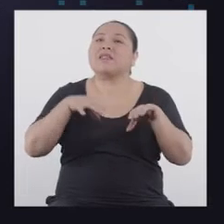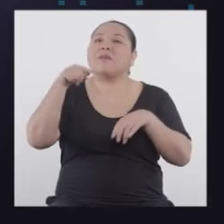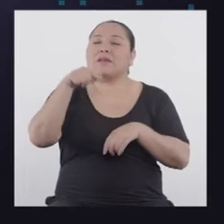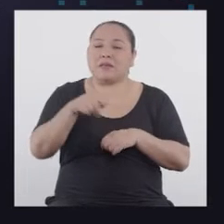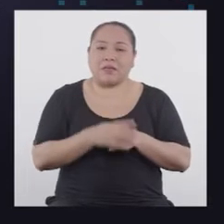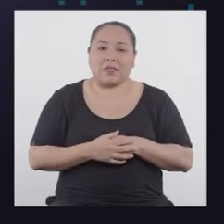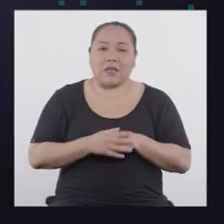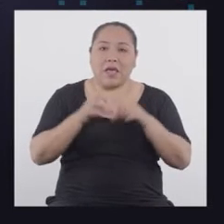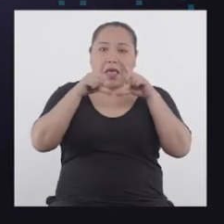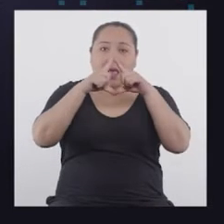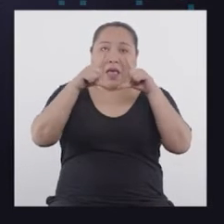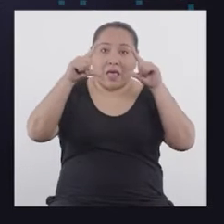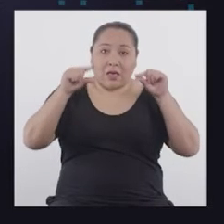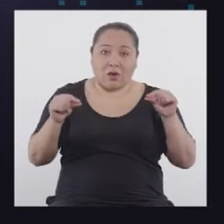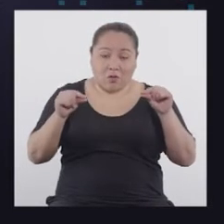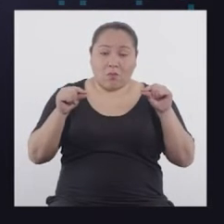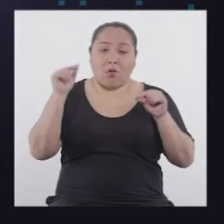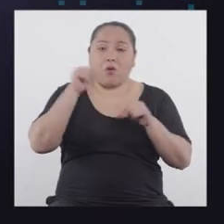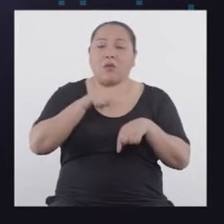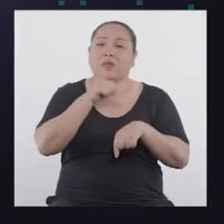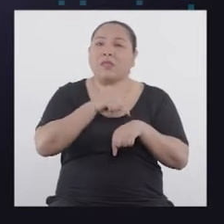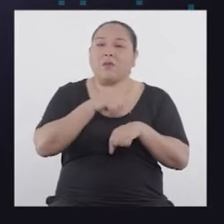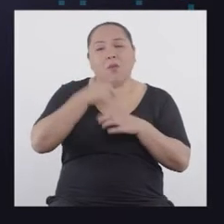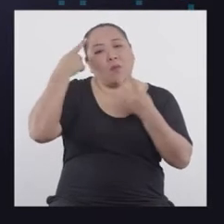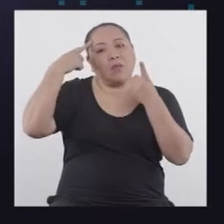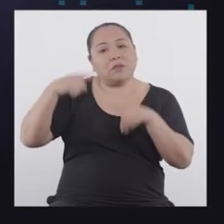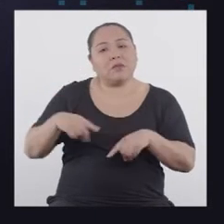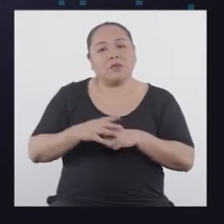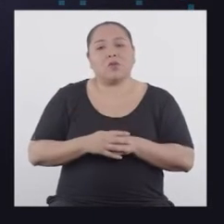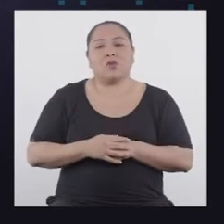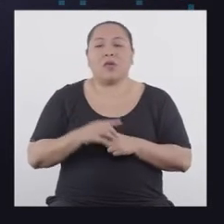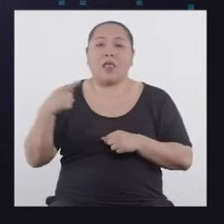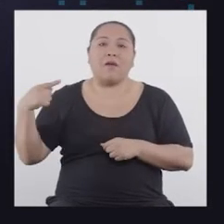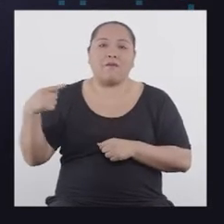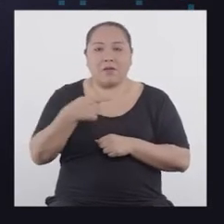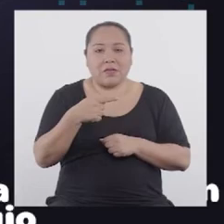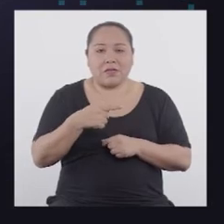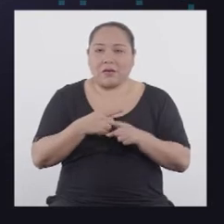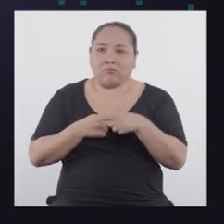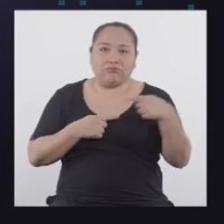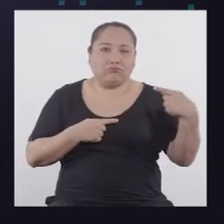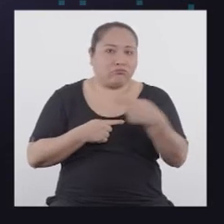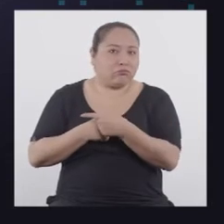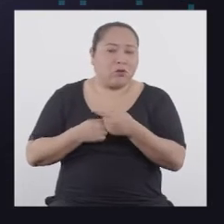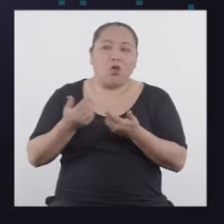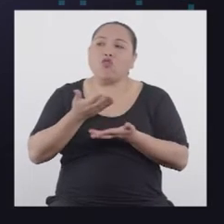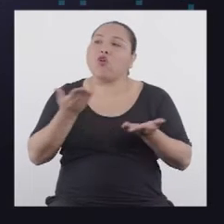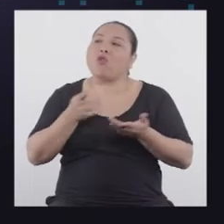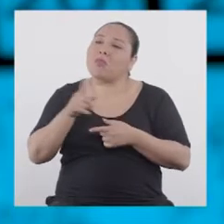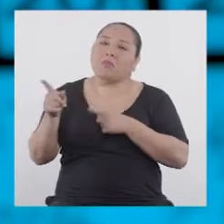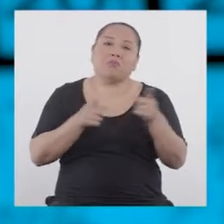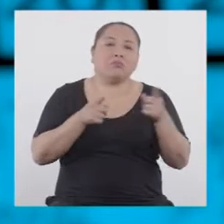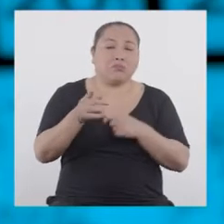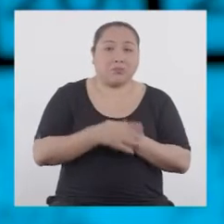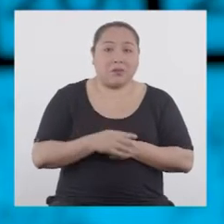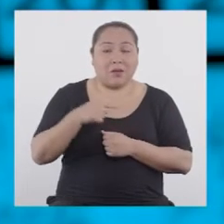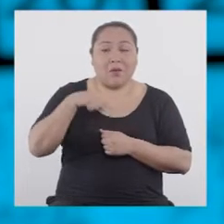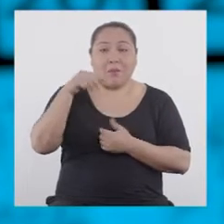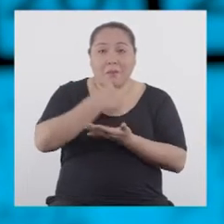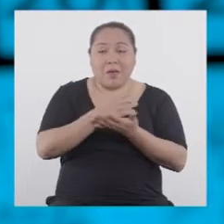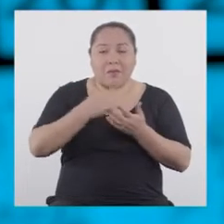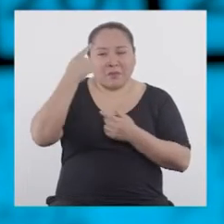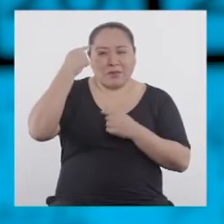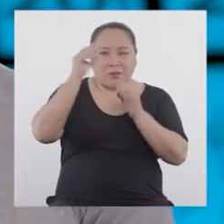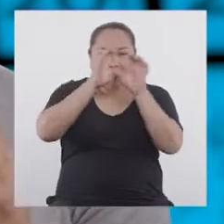ser ejecutada. El rombo, el momento para una toma de decisión. Y la flecha señala la dirección del flujo. Como parte del